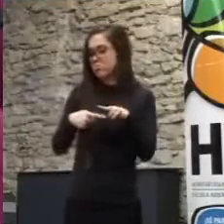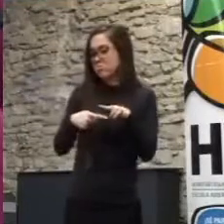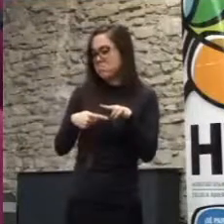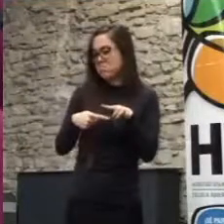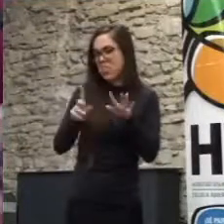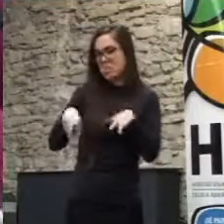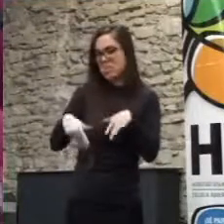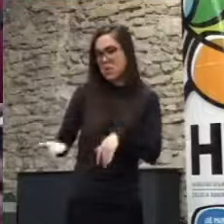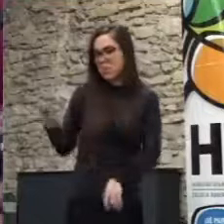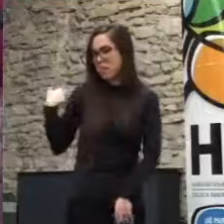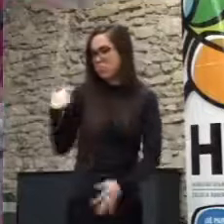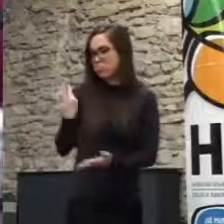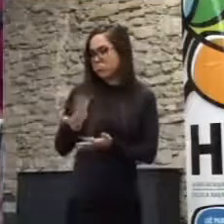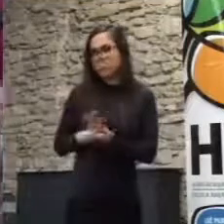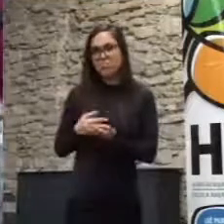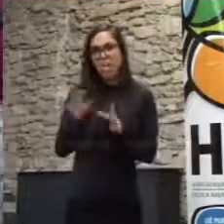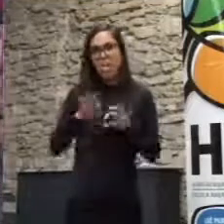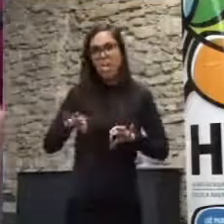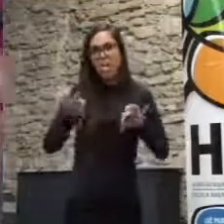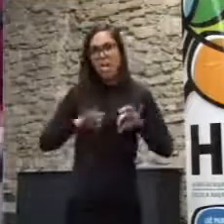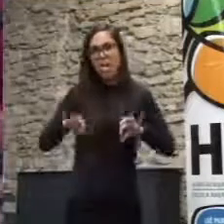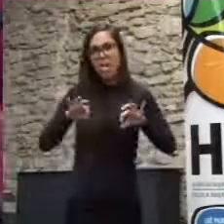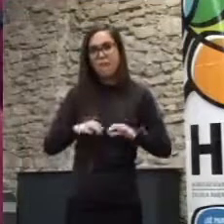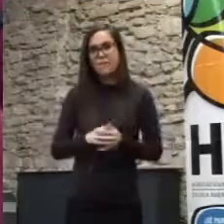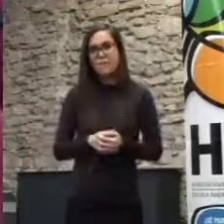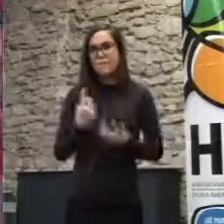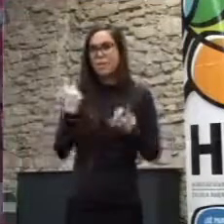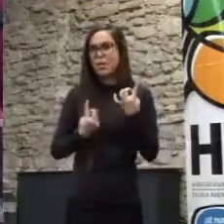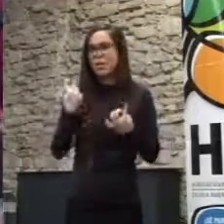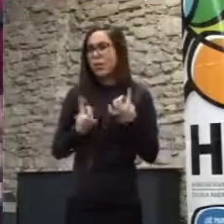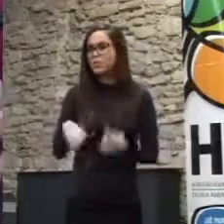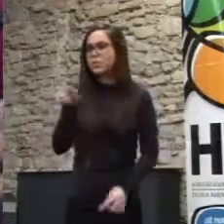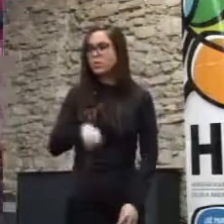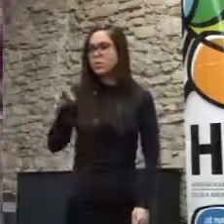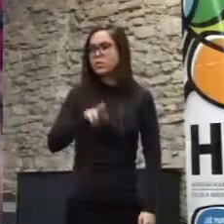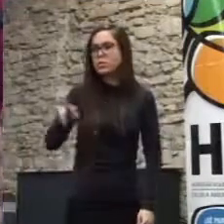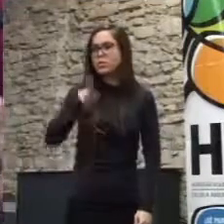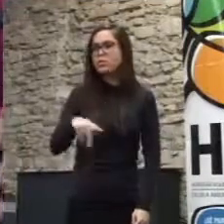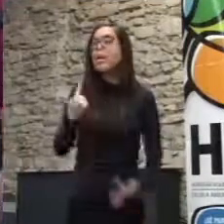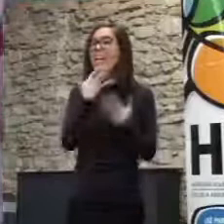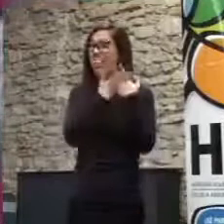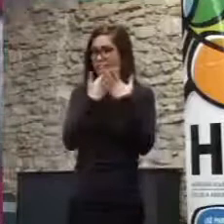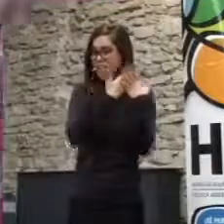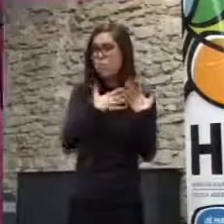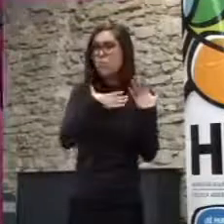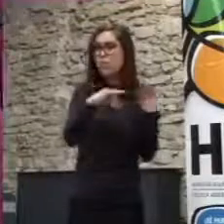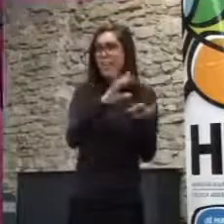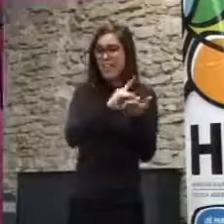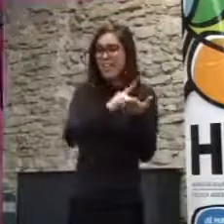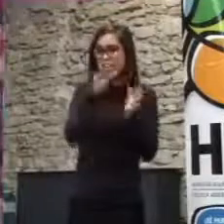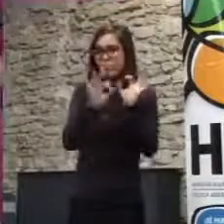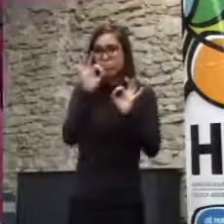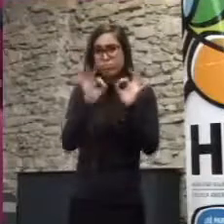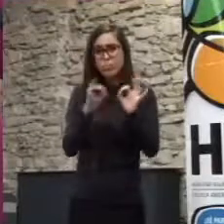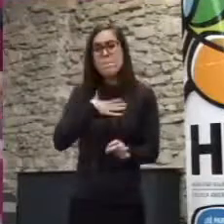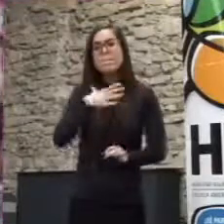ya no salen. Hay ciclos donde los medios unos se chinchan a otros y sacan continuamente y se puede hacer un estudio y se pueden aportar datos. Y a nivel de participación es